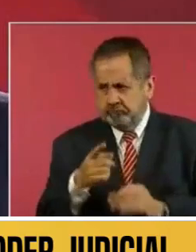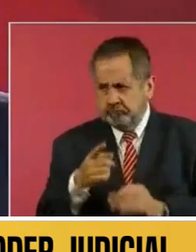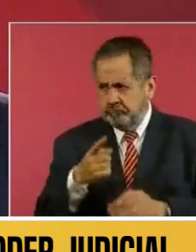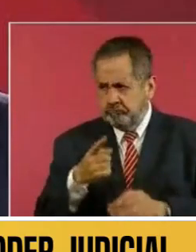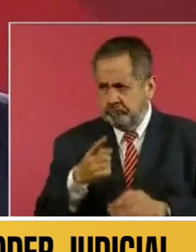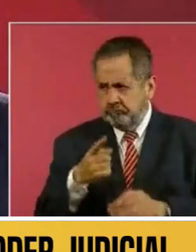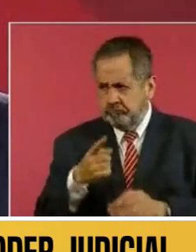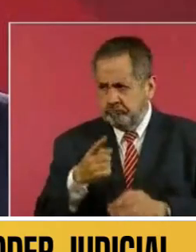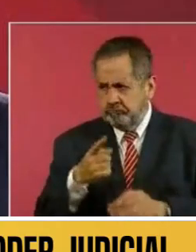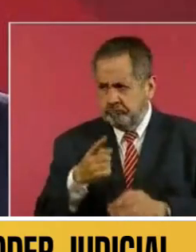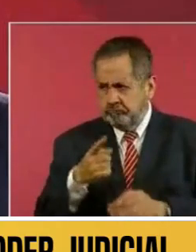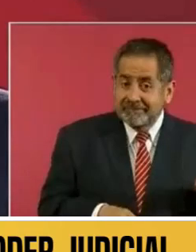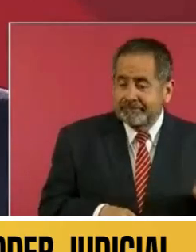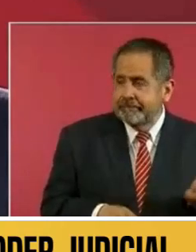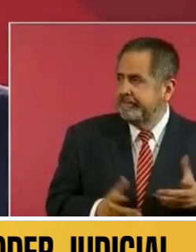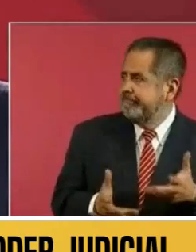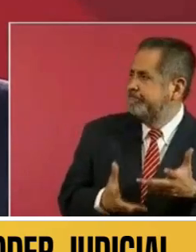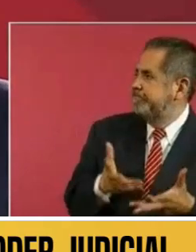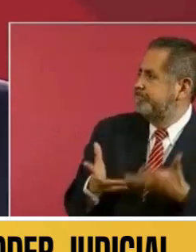pues ya no se tiene